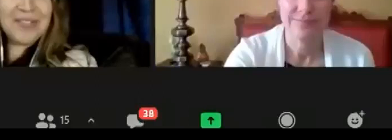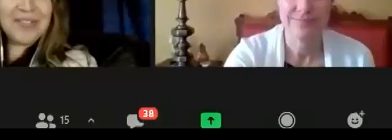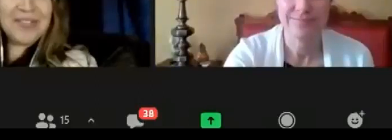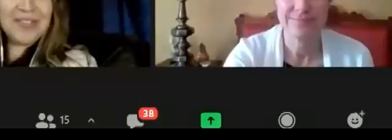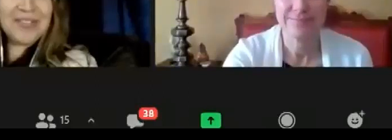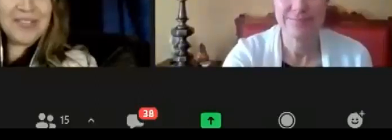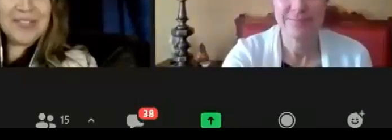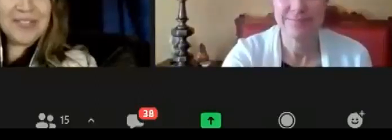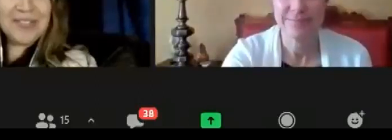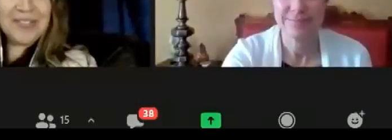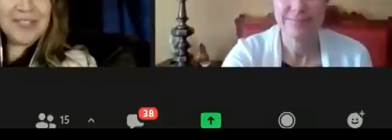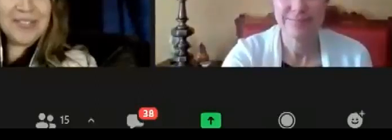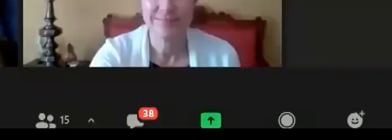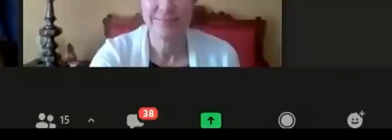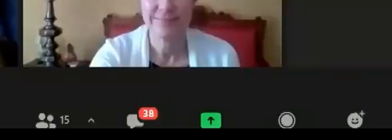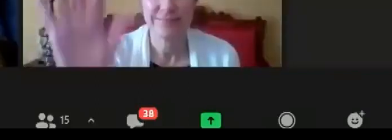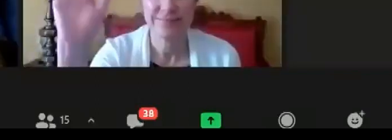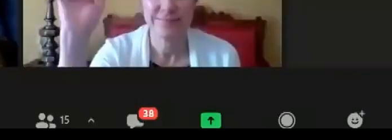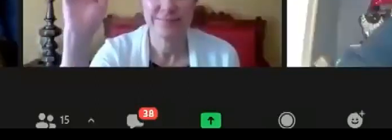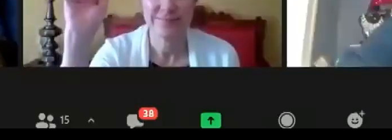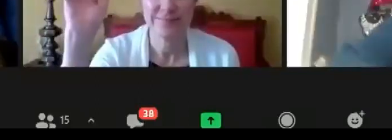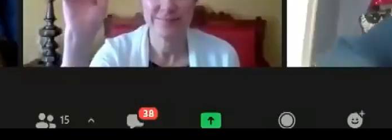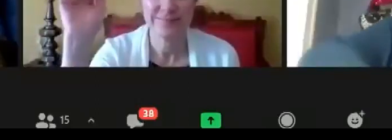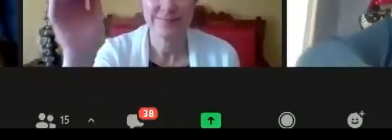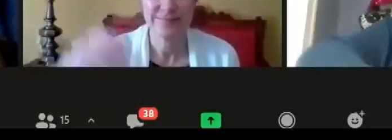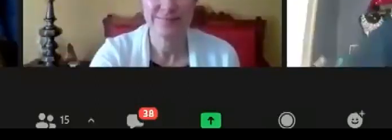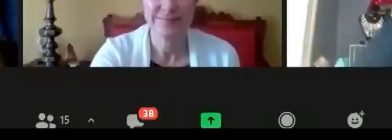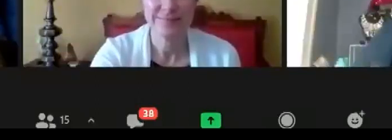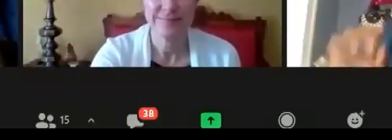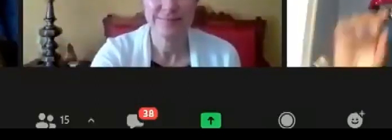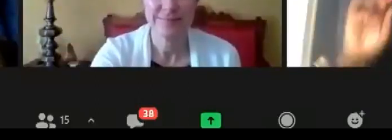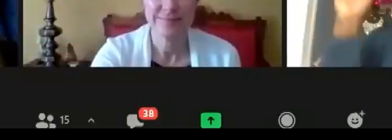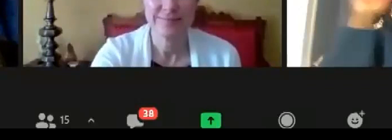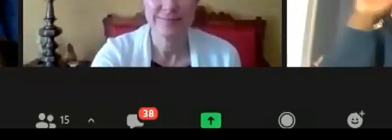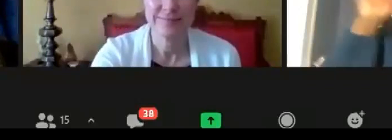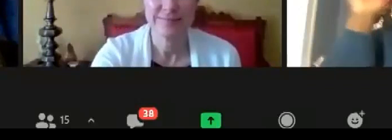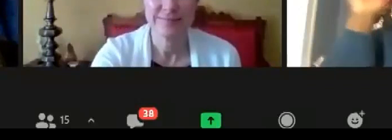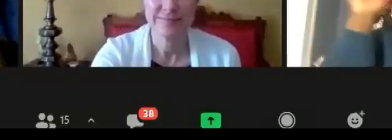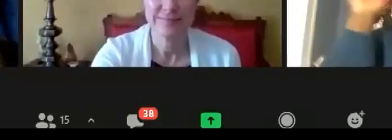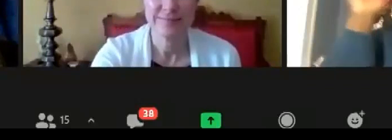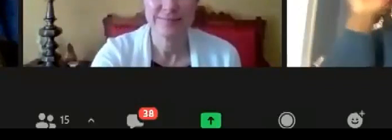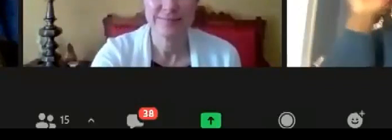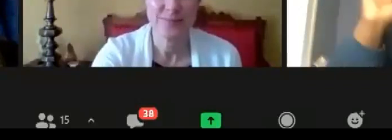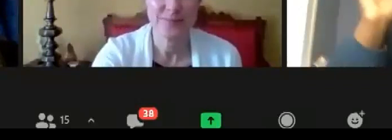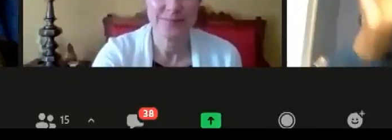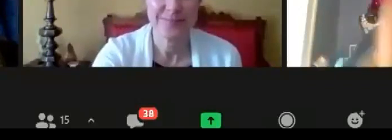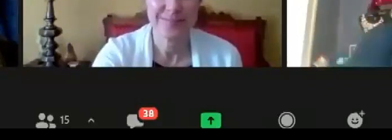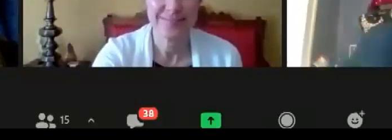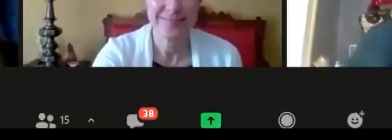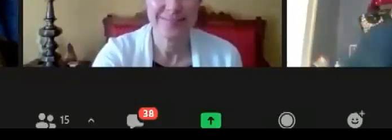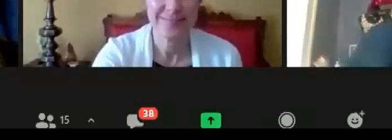y que se mantengan saludables poderosos y fuertes muchísimas gracias